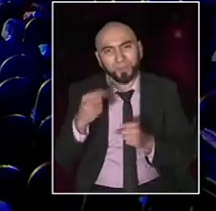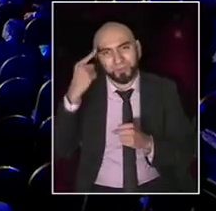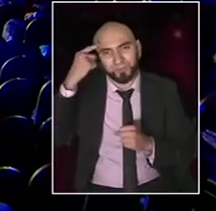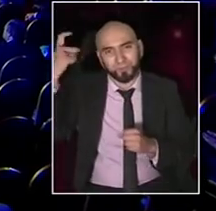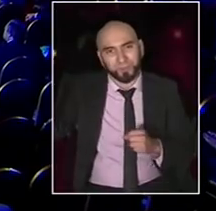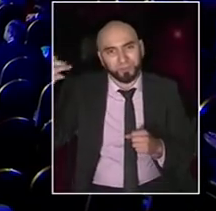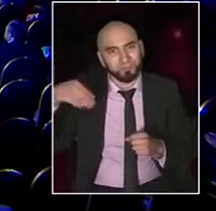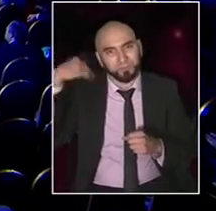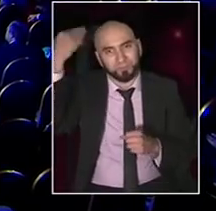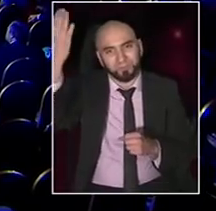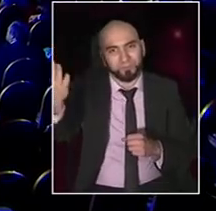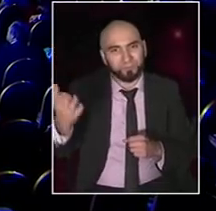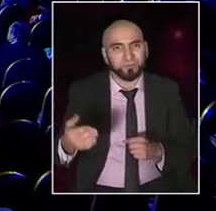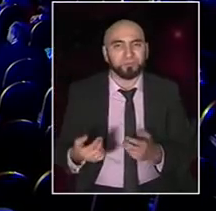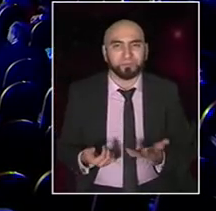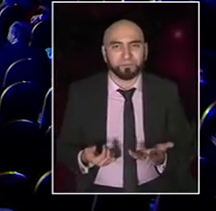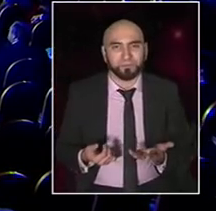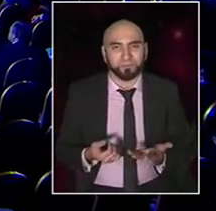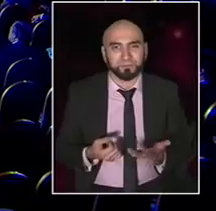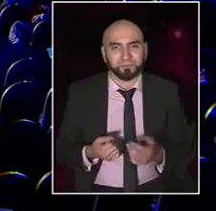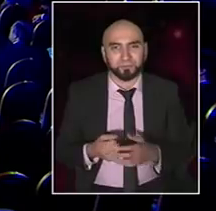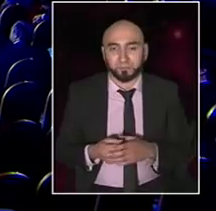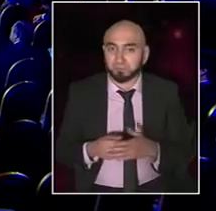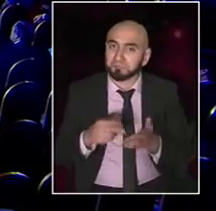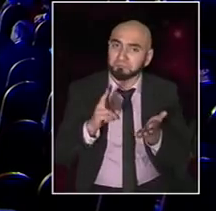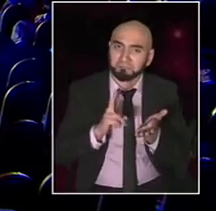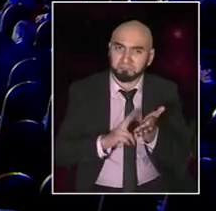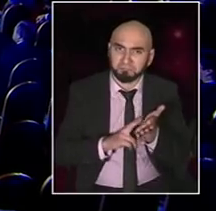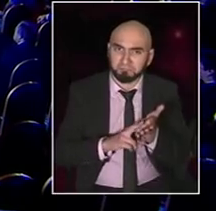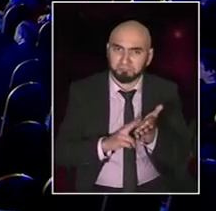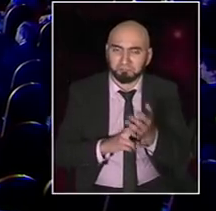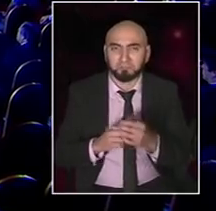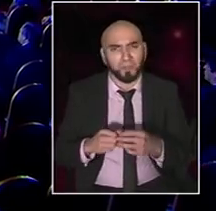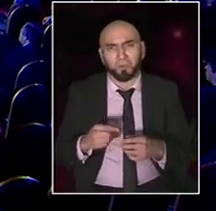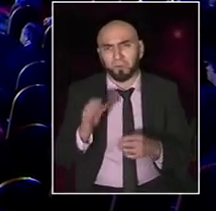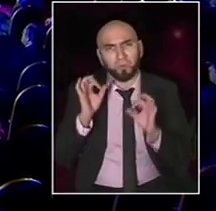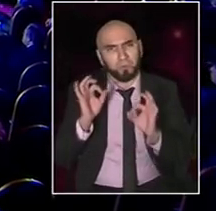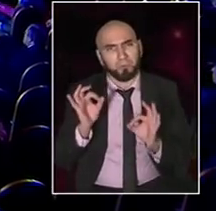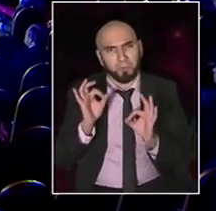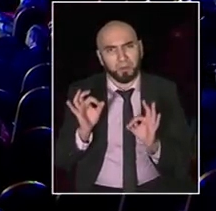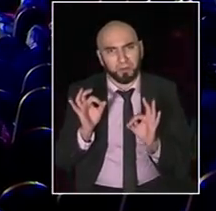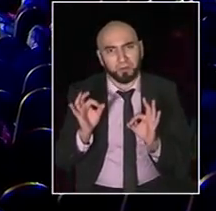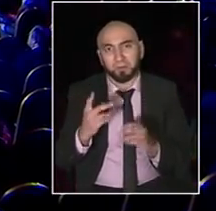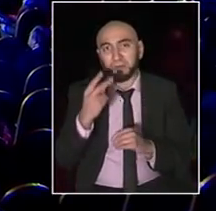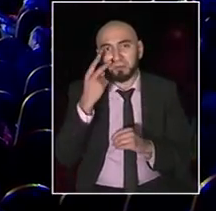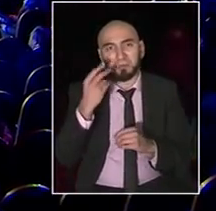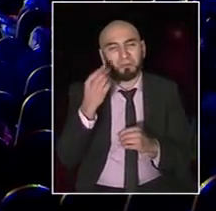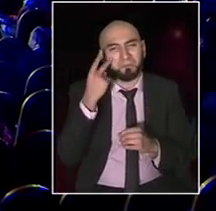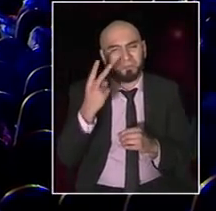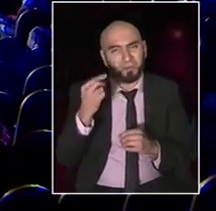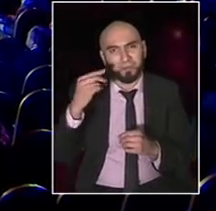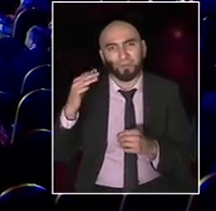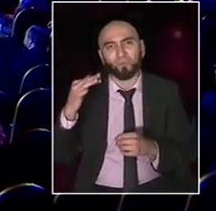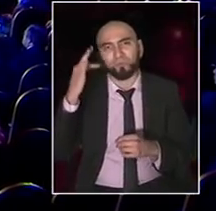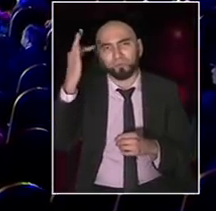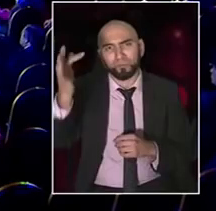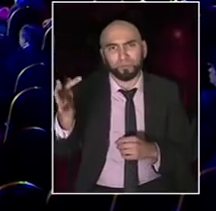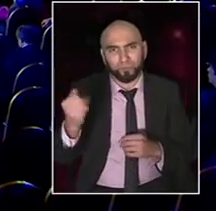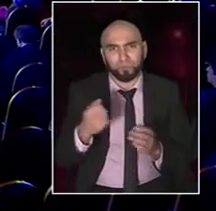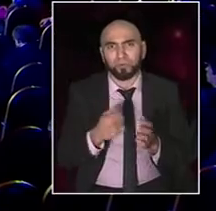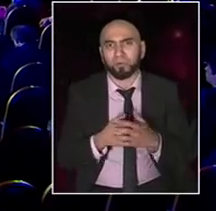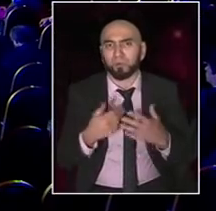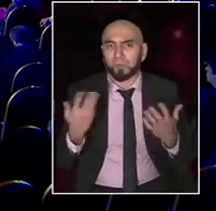especie. Si bien es común ver predicciones del futuro que muestran escenarios distópicos en que los pobres